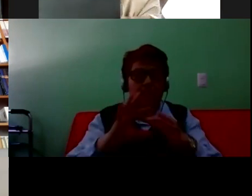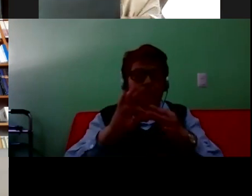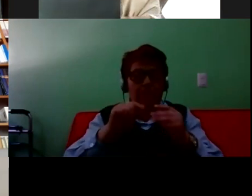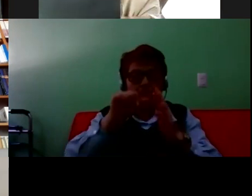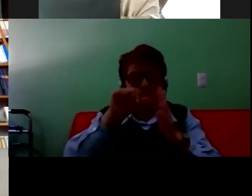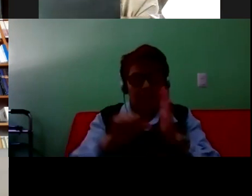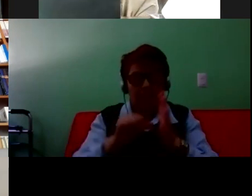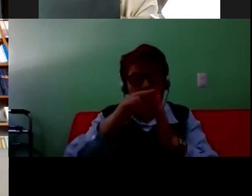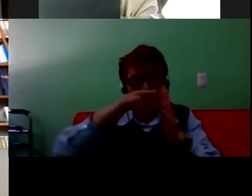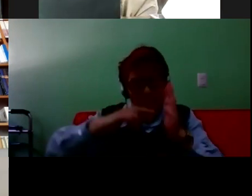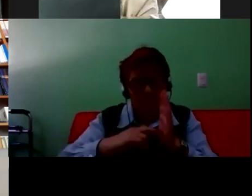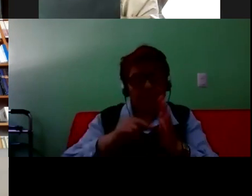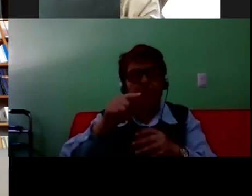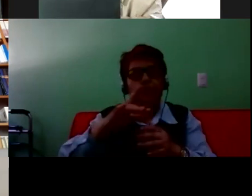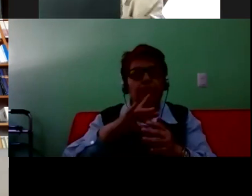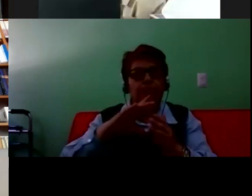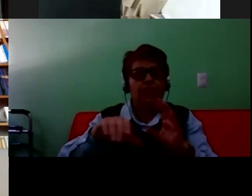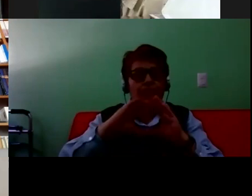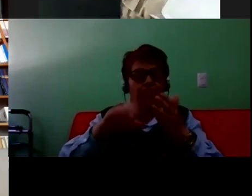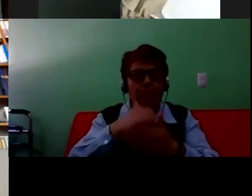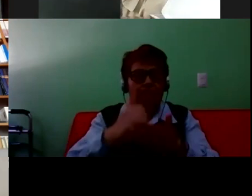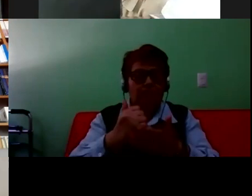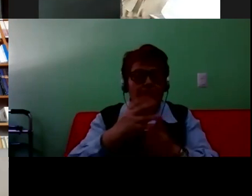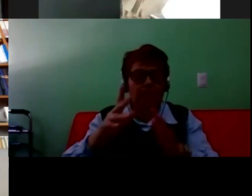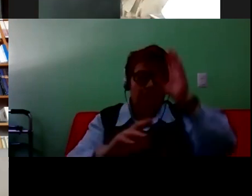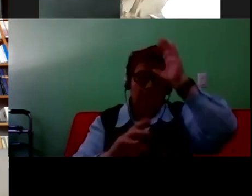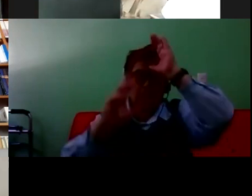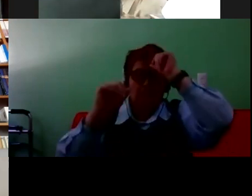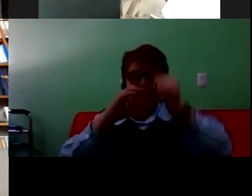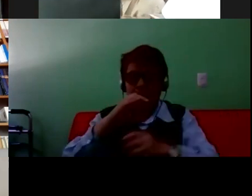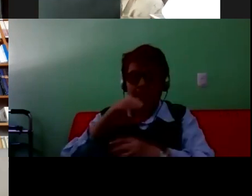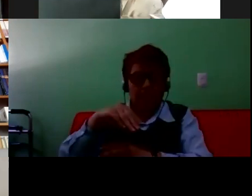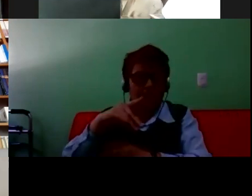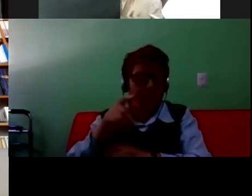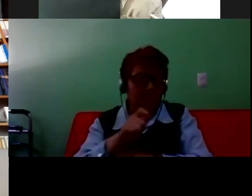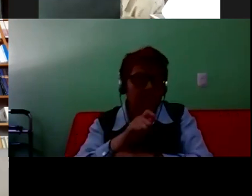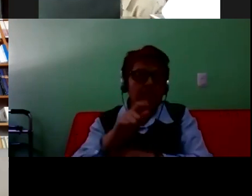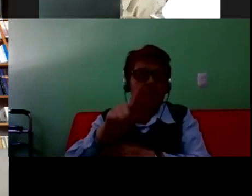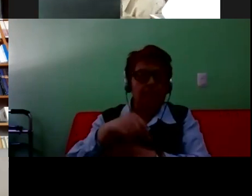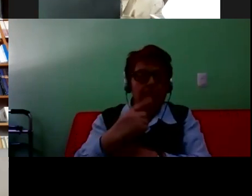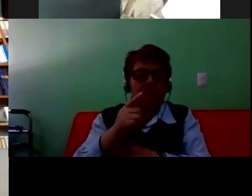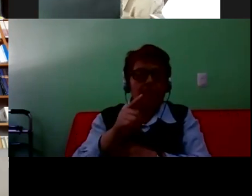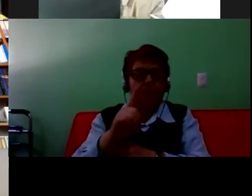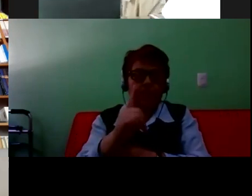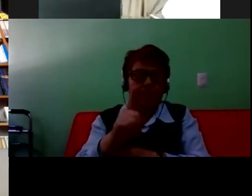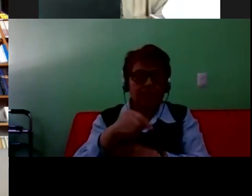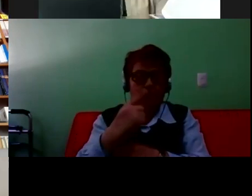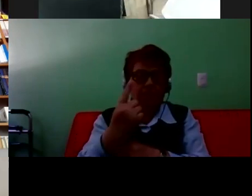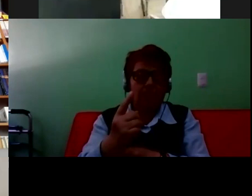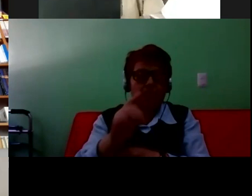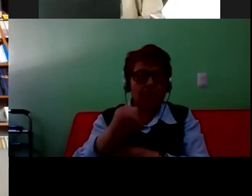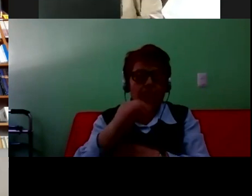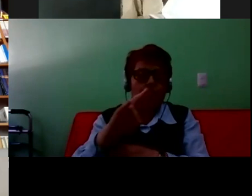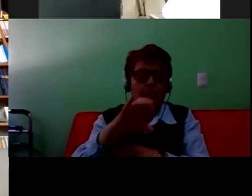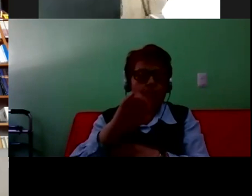en el reglamento del Congreso de la Ciudad de México, así como en el acuerdo CCMX, diagonal 1, diagonal Jucopo,